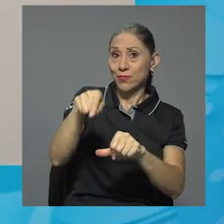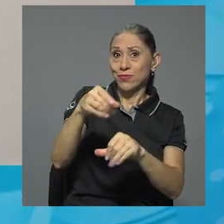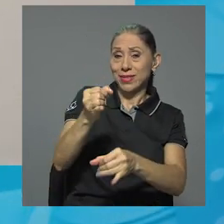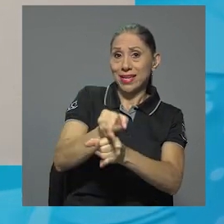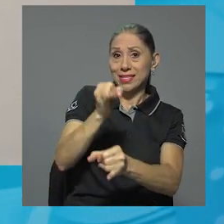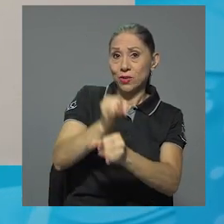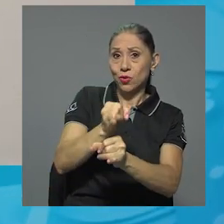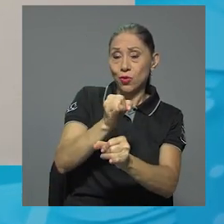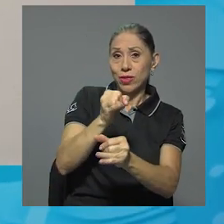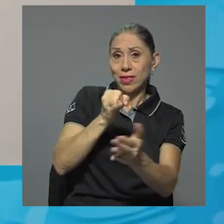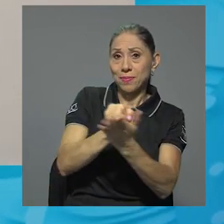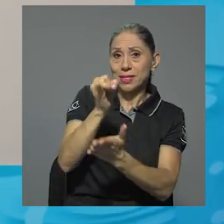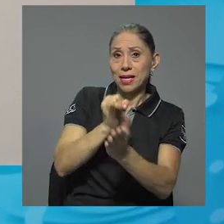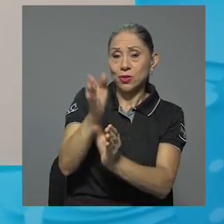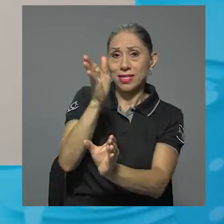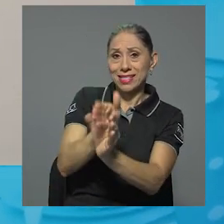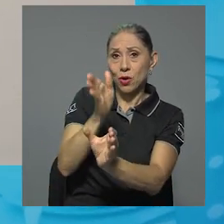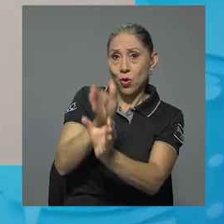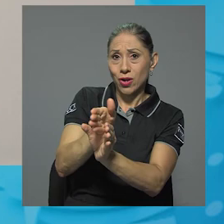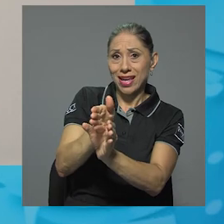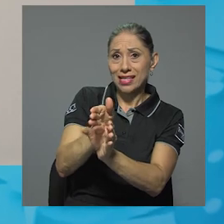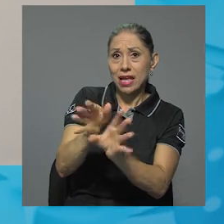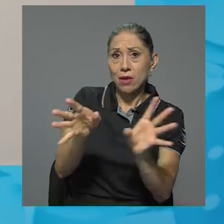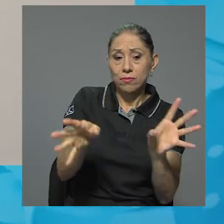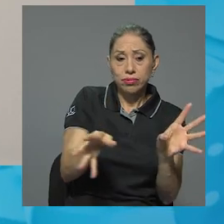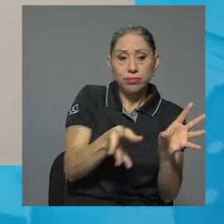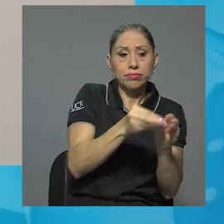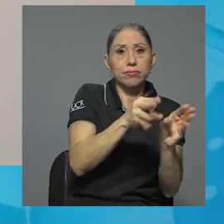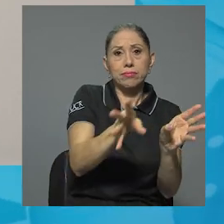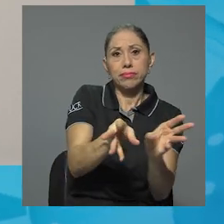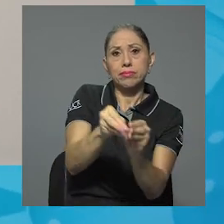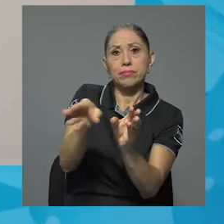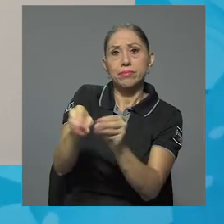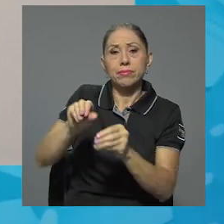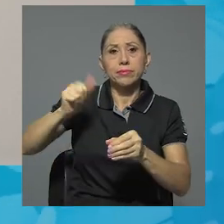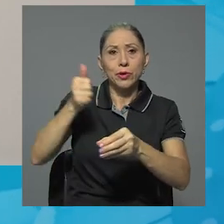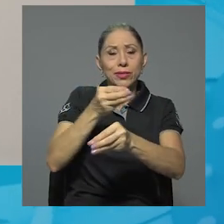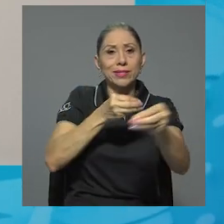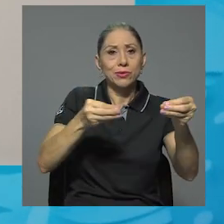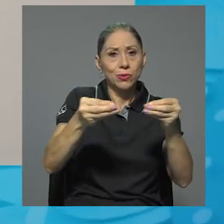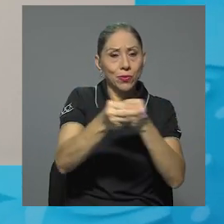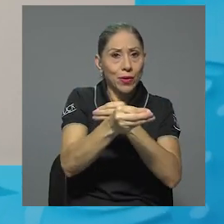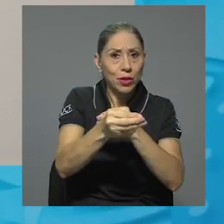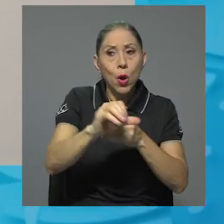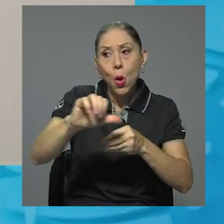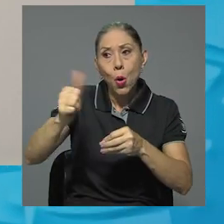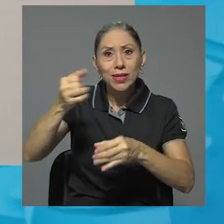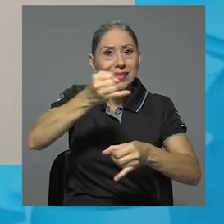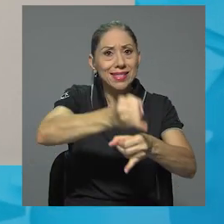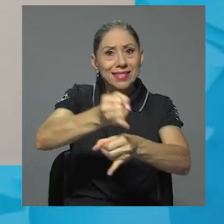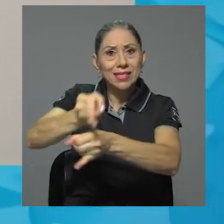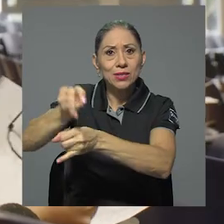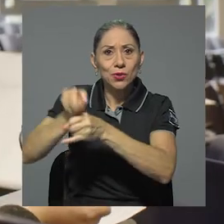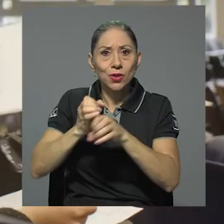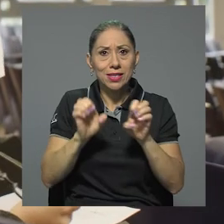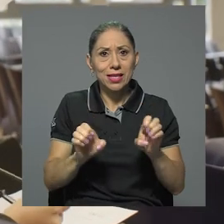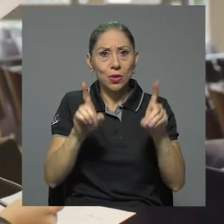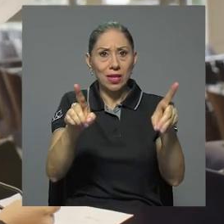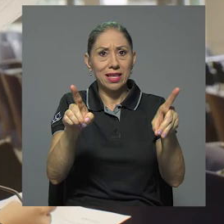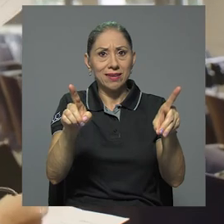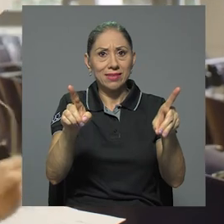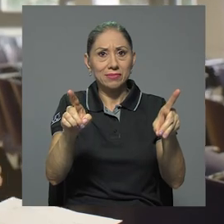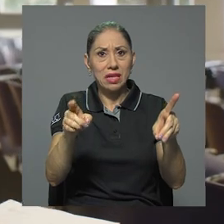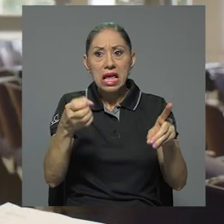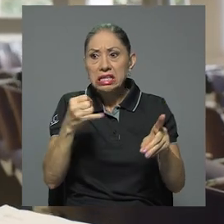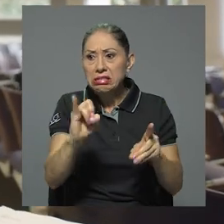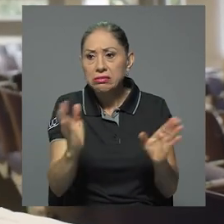Investigaciones Psicológicas se complementa con otras unidades y otras entidades académicas que